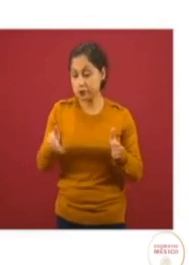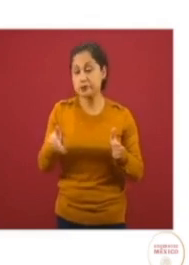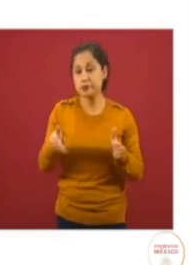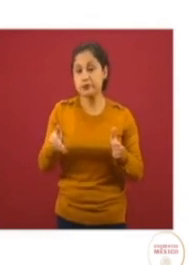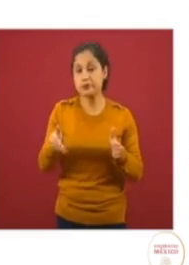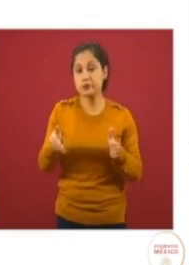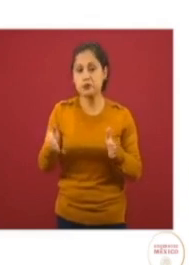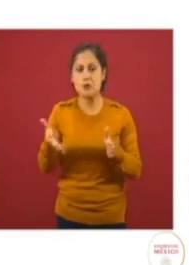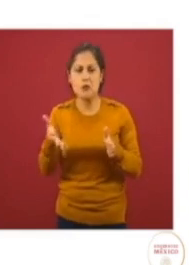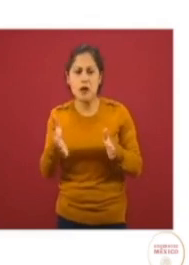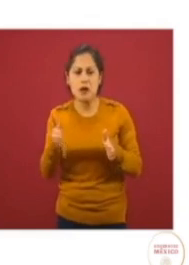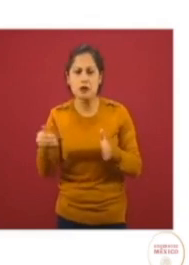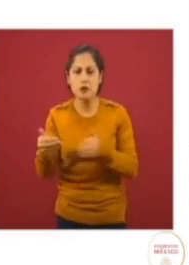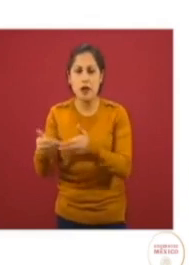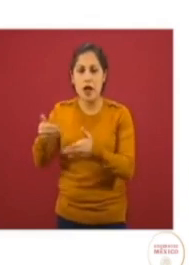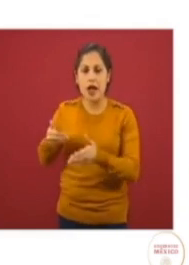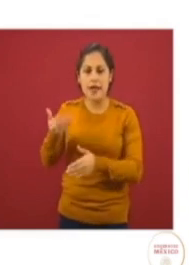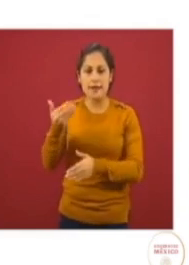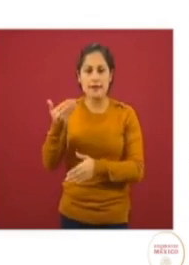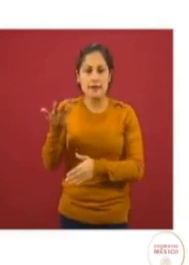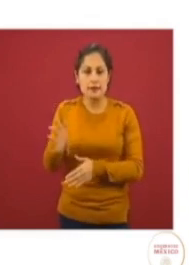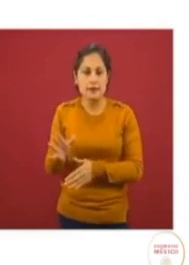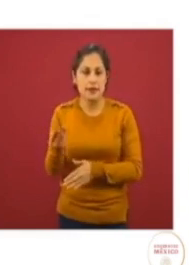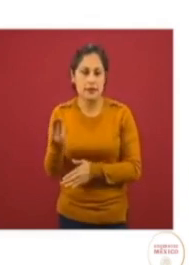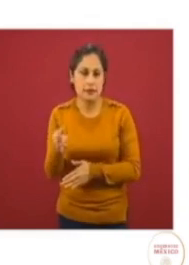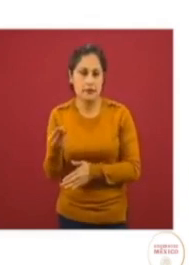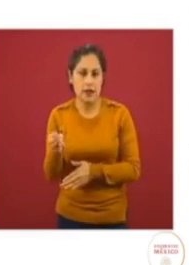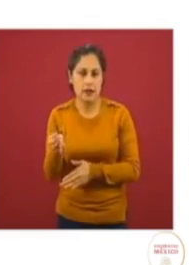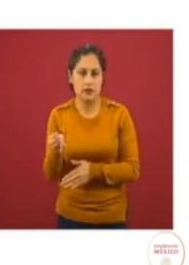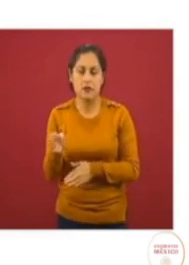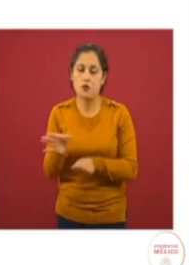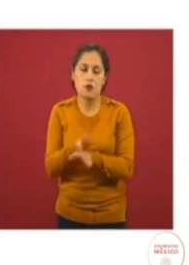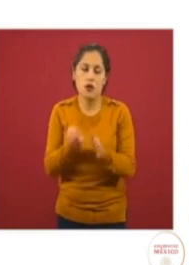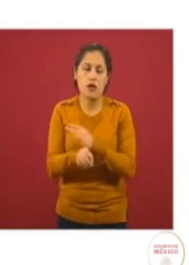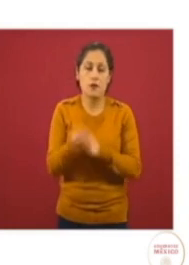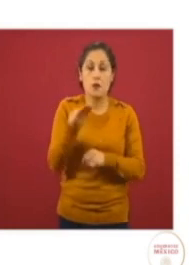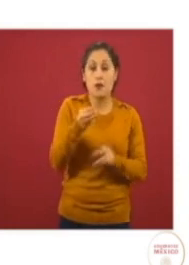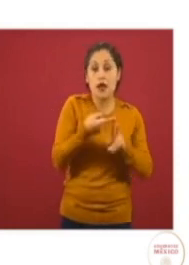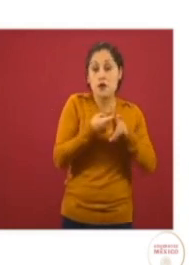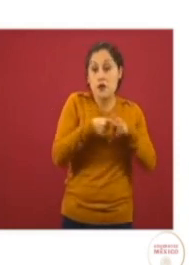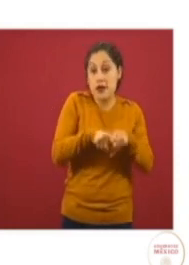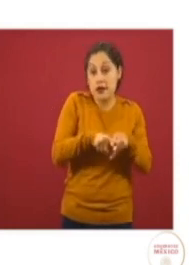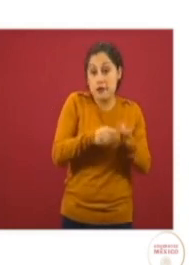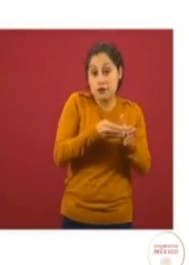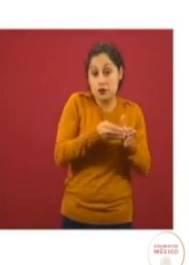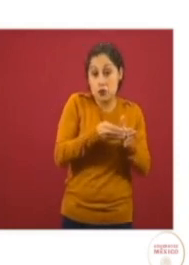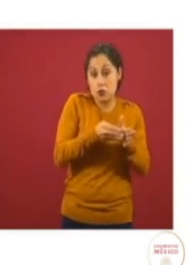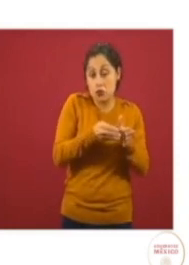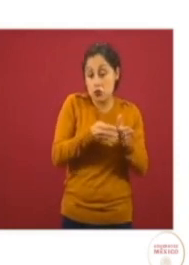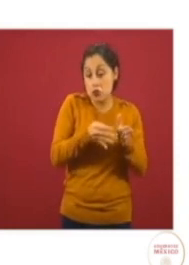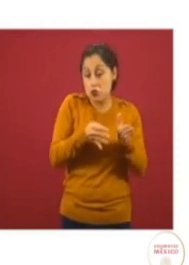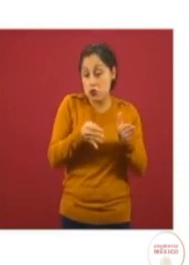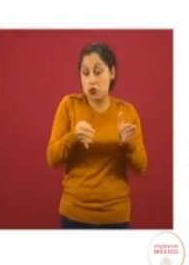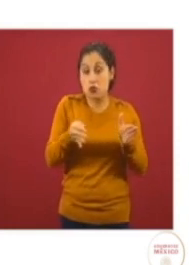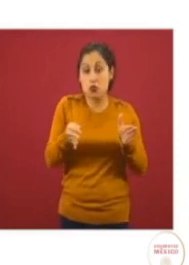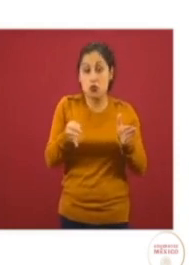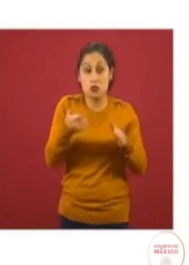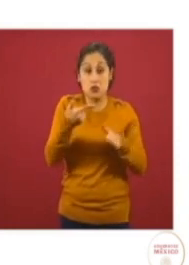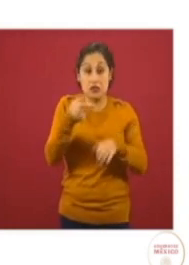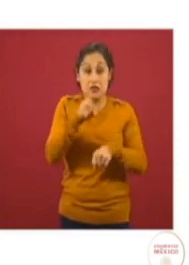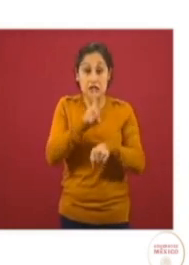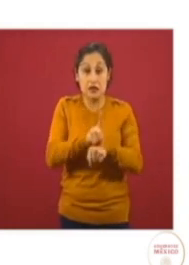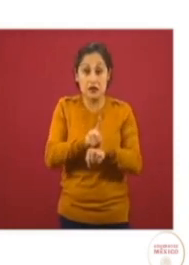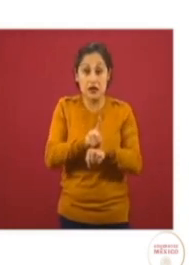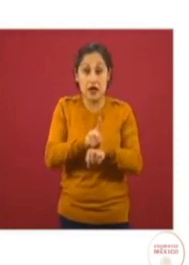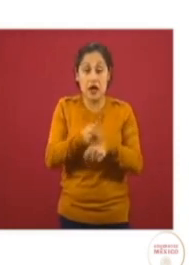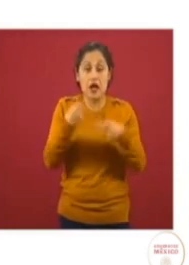al 10 de mayo, es decir, a inicios del mes de mayo, hubo posiblemente un